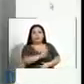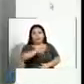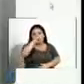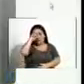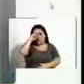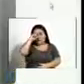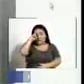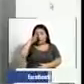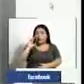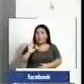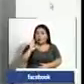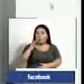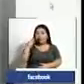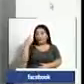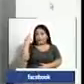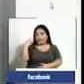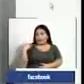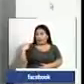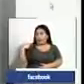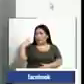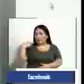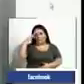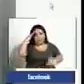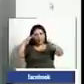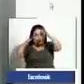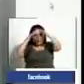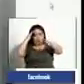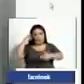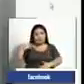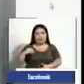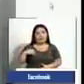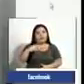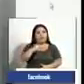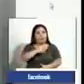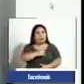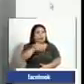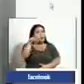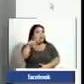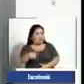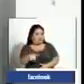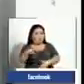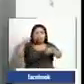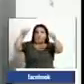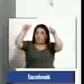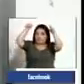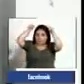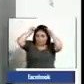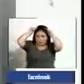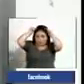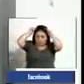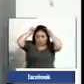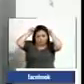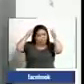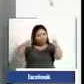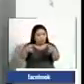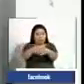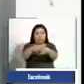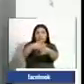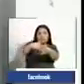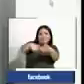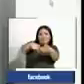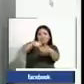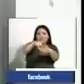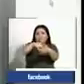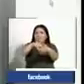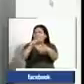desarrollando. Ayer saludábamos a los médicos y ahora lo hacemos con las enfermeras y por supuesto con todo el equipo que